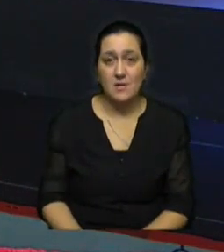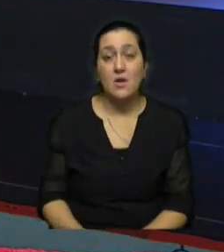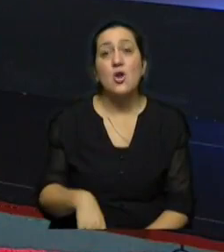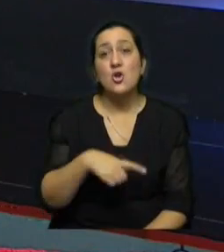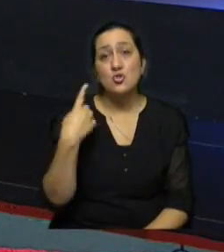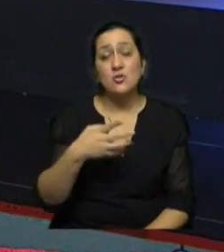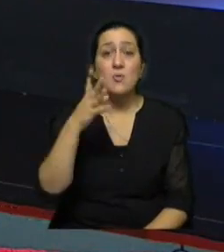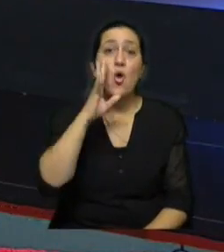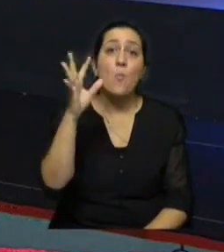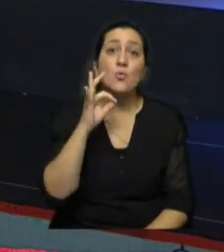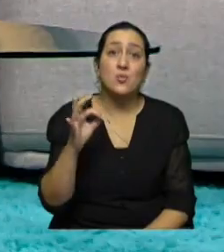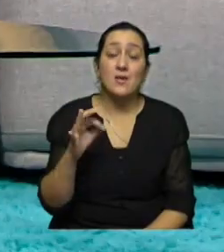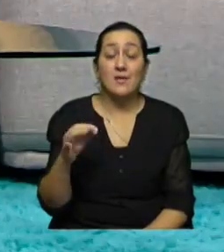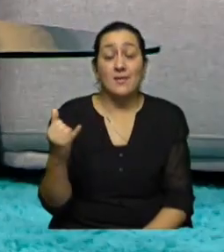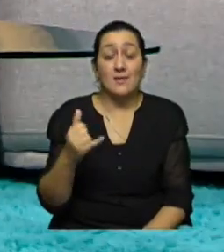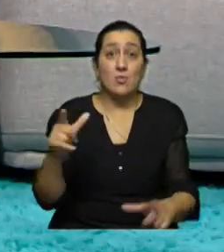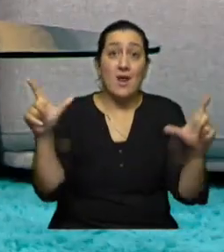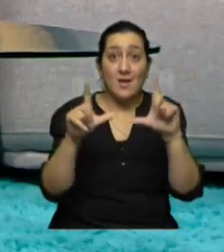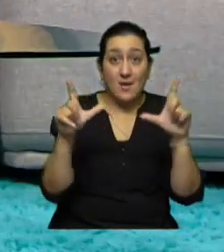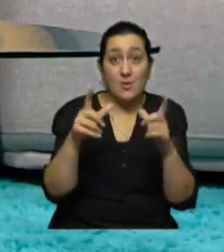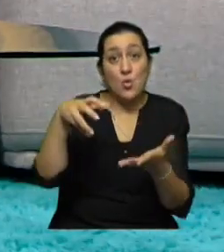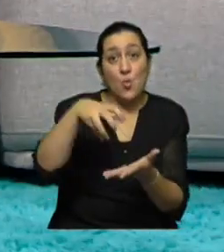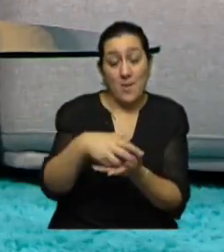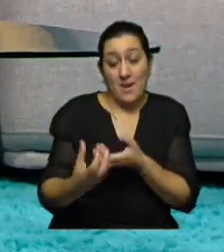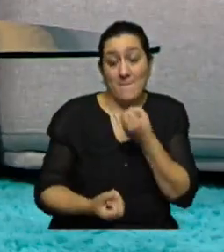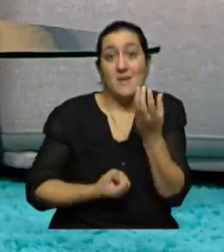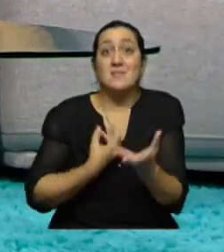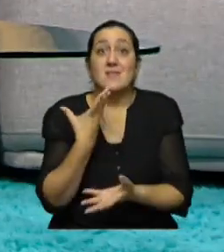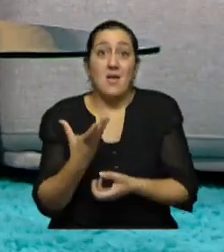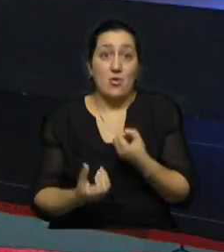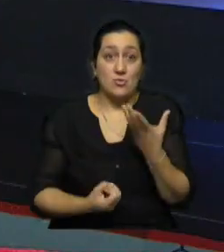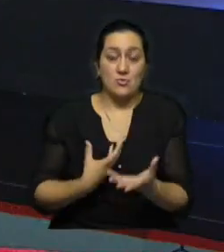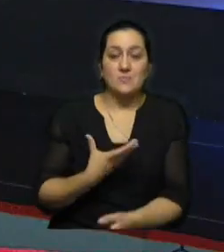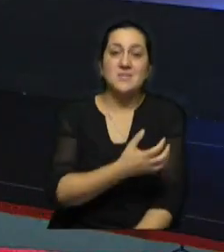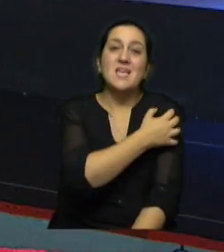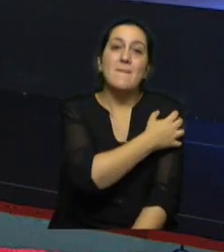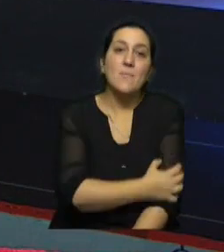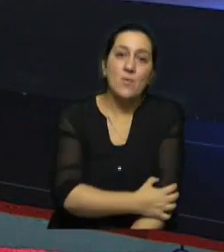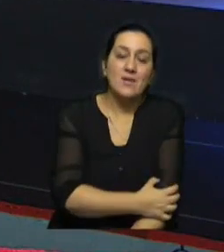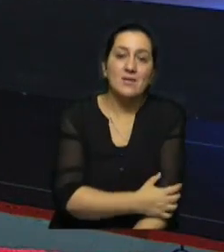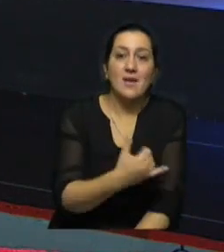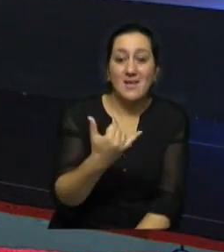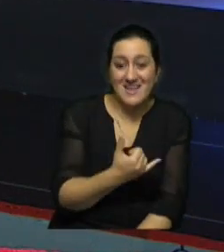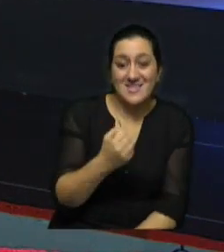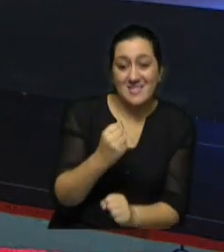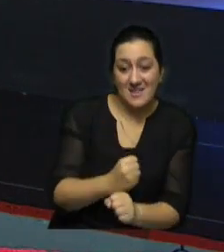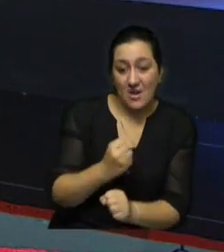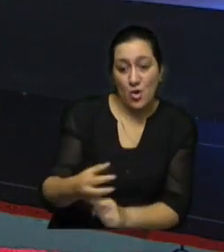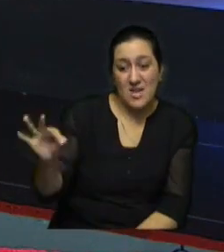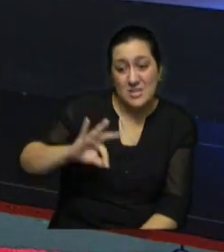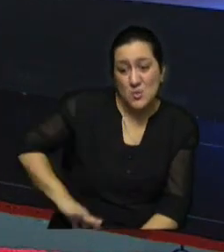posibilidad de tener una cámara y un espacio para poder expresarnos también, pero... Ser pobre es que aunque tengas trabajo, el